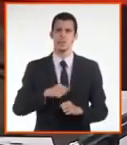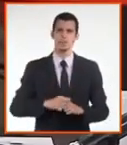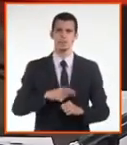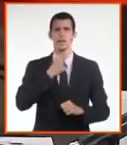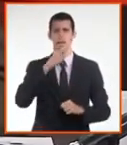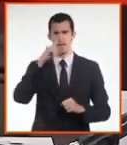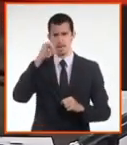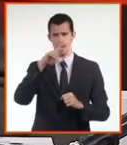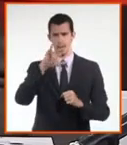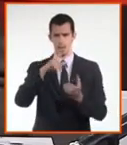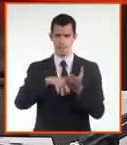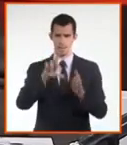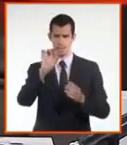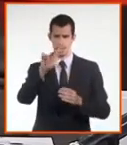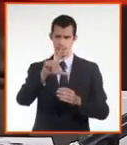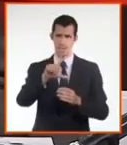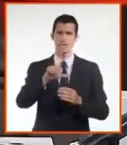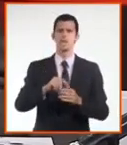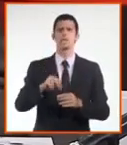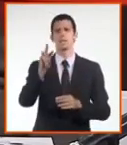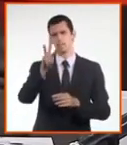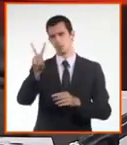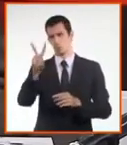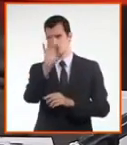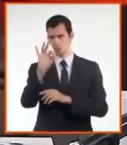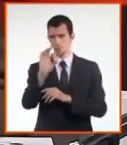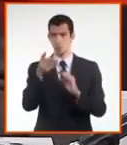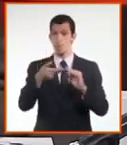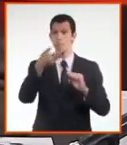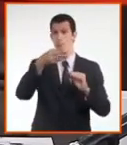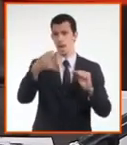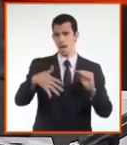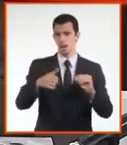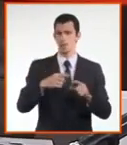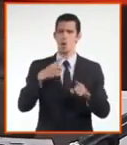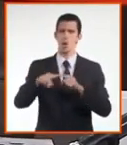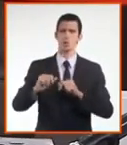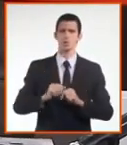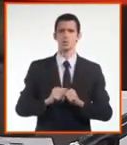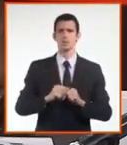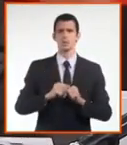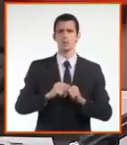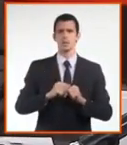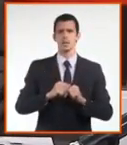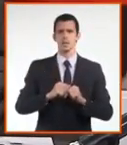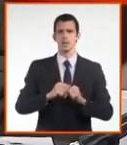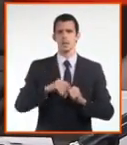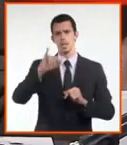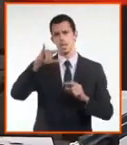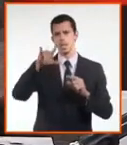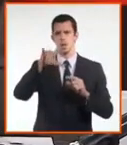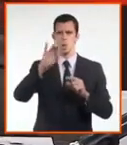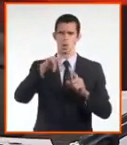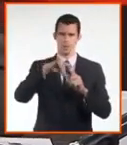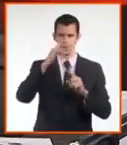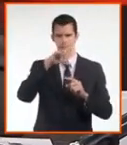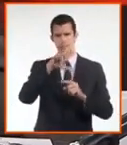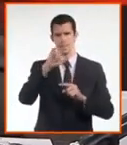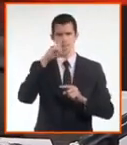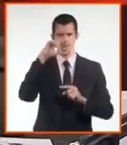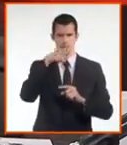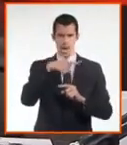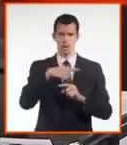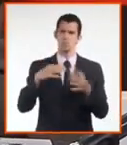ejemplo 175% la lactosa mono hidratado en 177 por ciento con respecto al año anterior pero ahora si